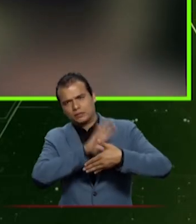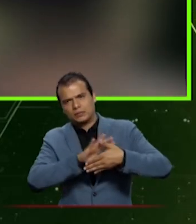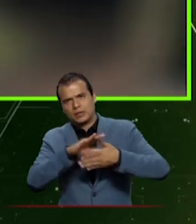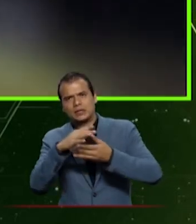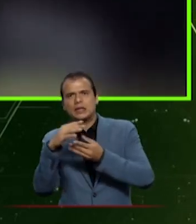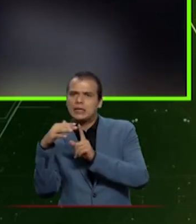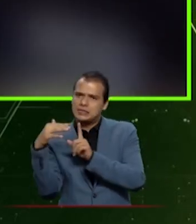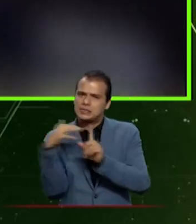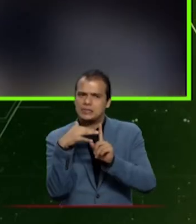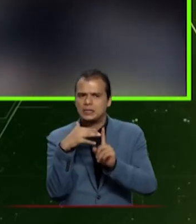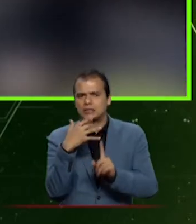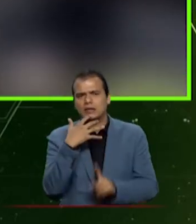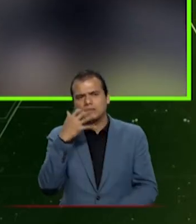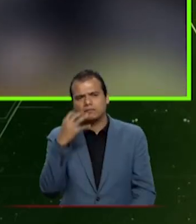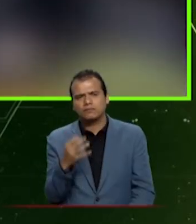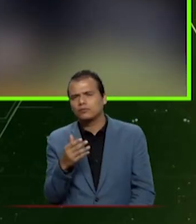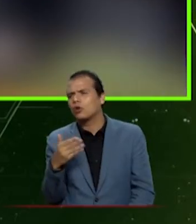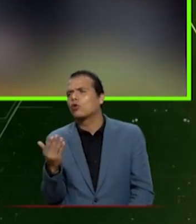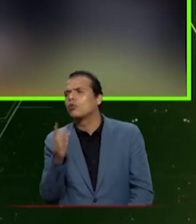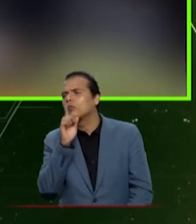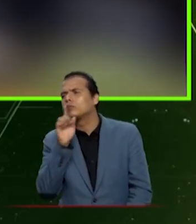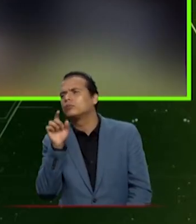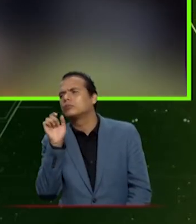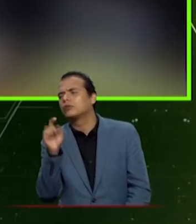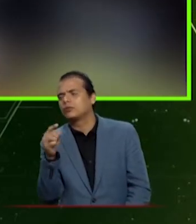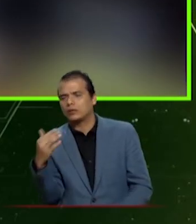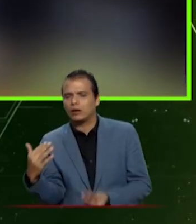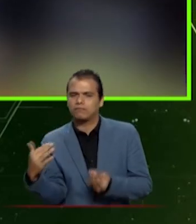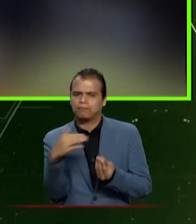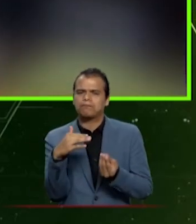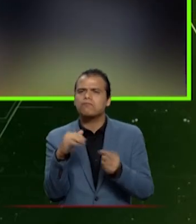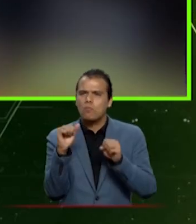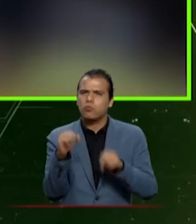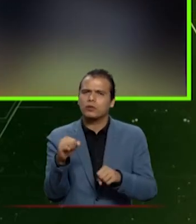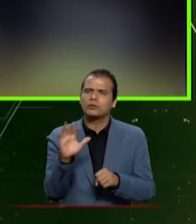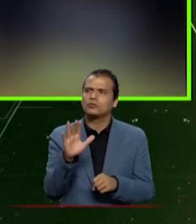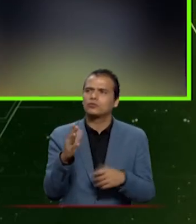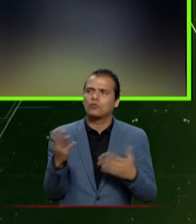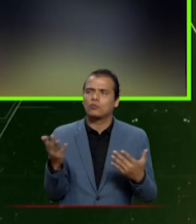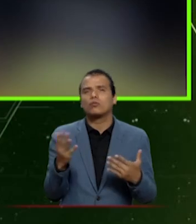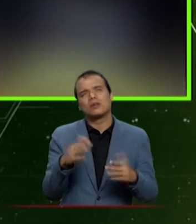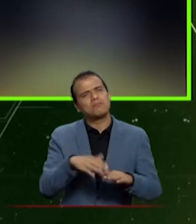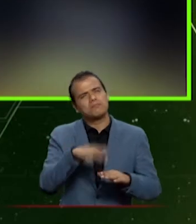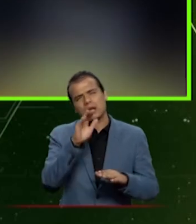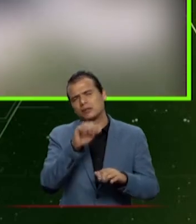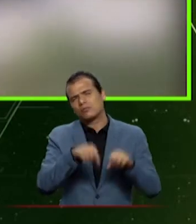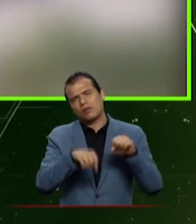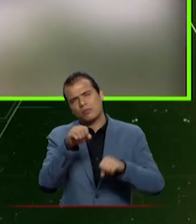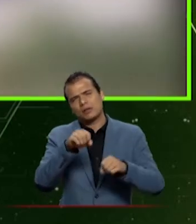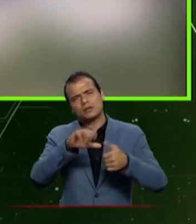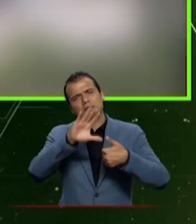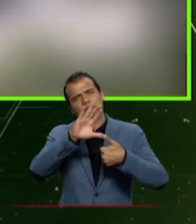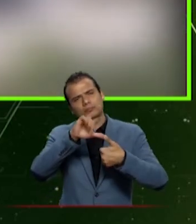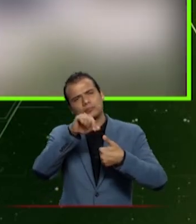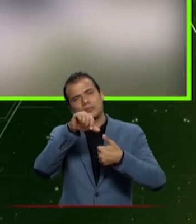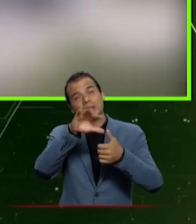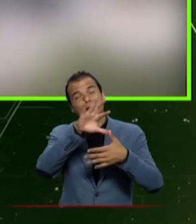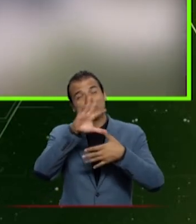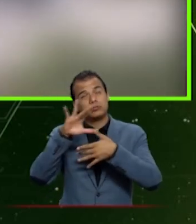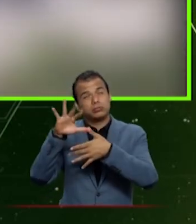que si si bien son más probables en el hemisferio norte han venido un poquitico bajando de latitud